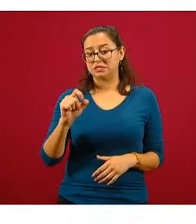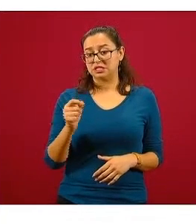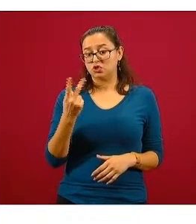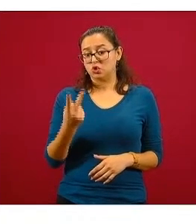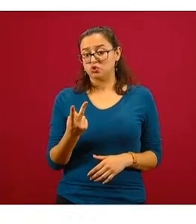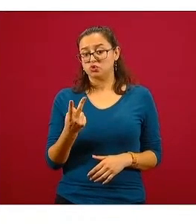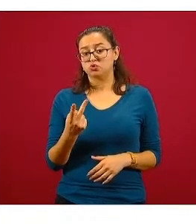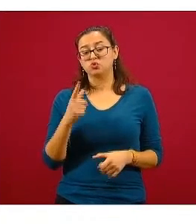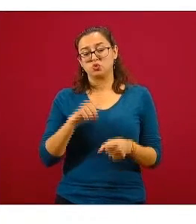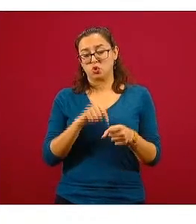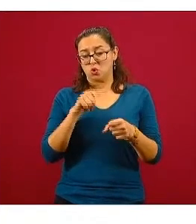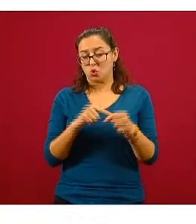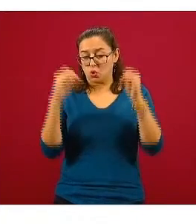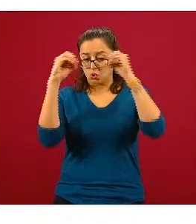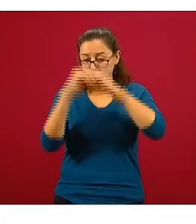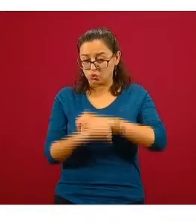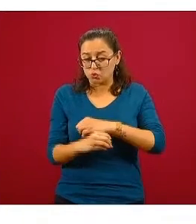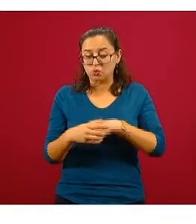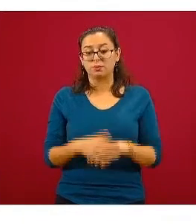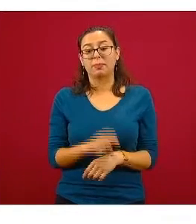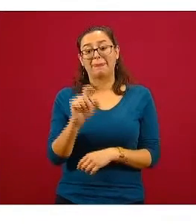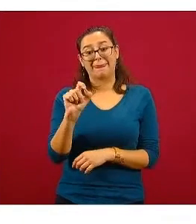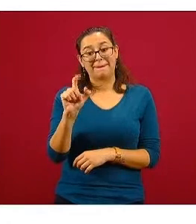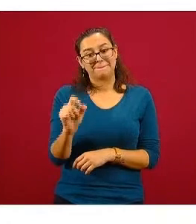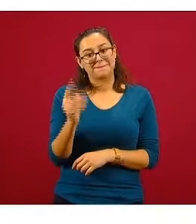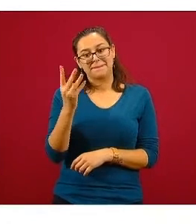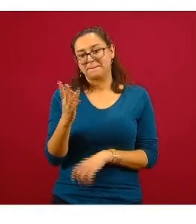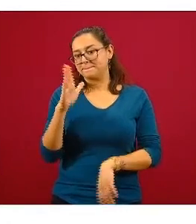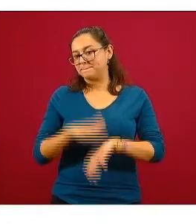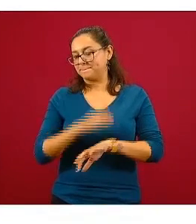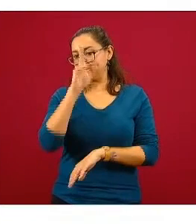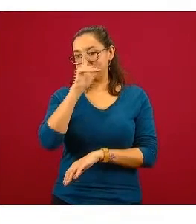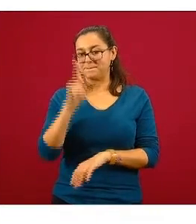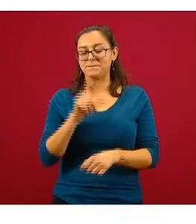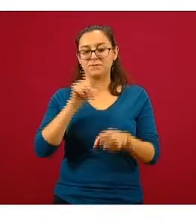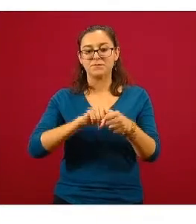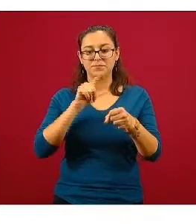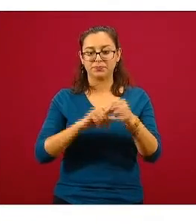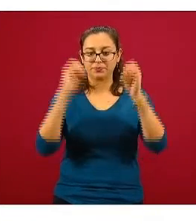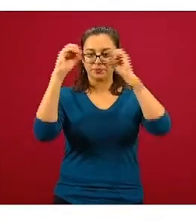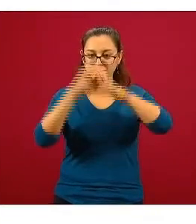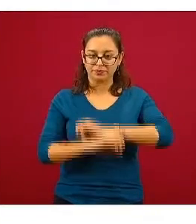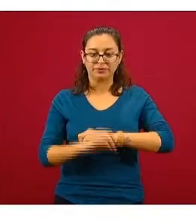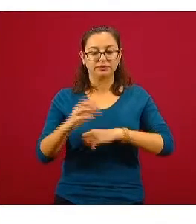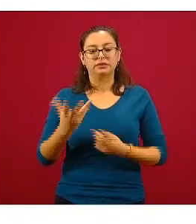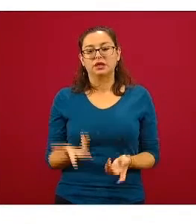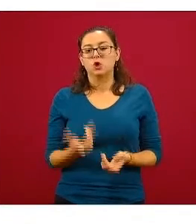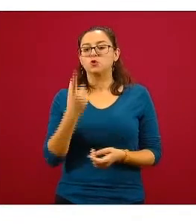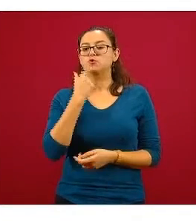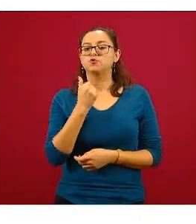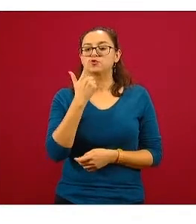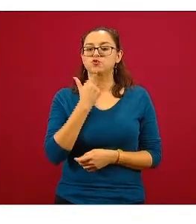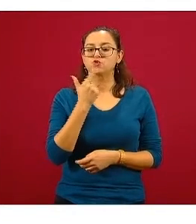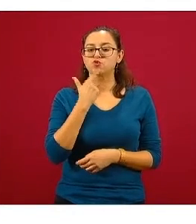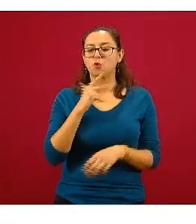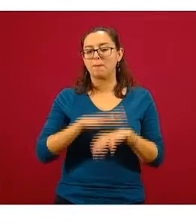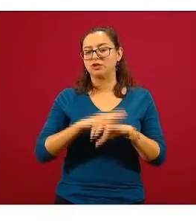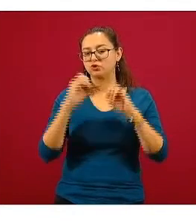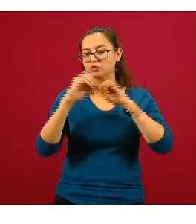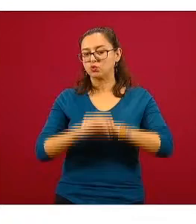de ellos, y a partir de la 24 veamos cómo la intensidad se incrementa. La mayoría de los municipios empiezan a pintarse ya de colores rojos